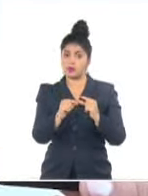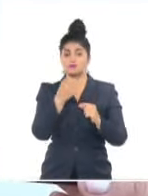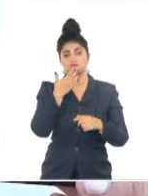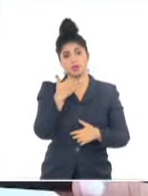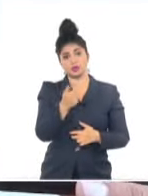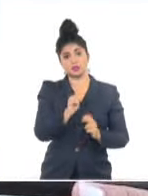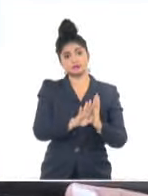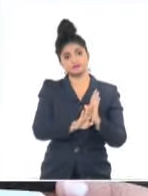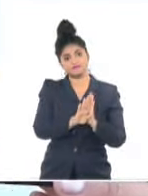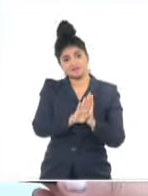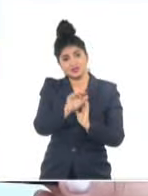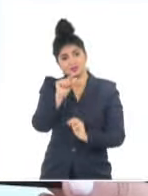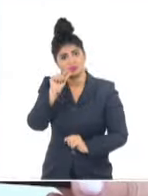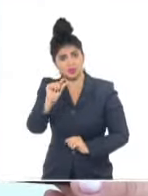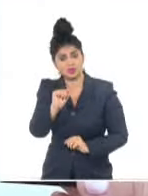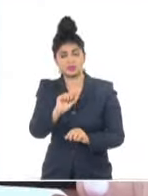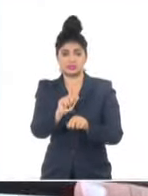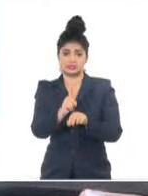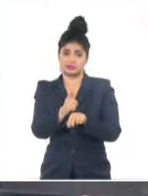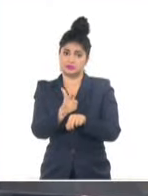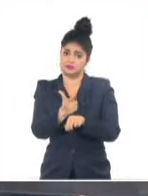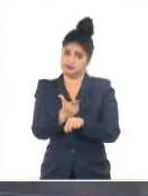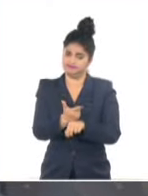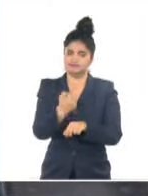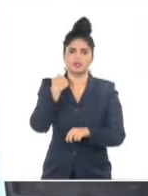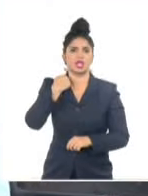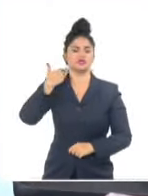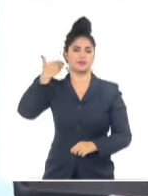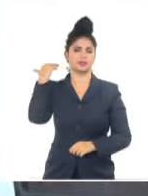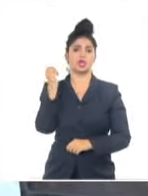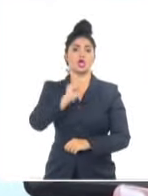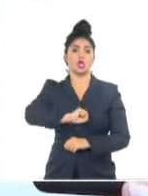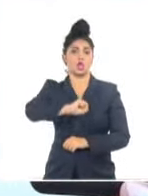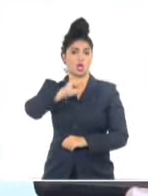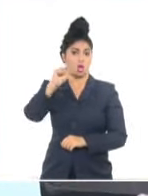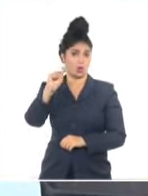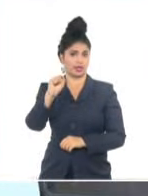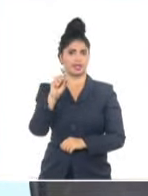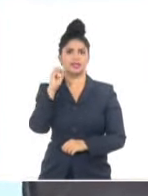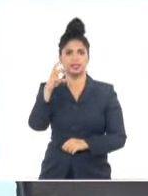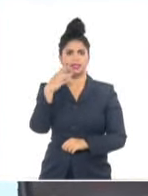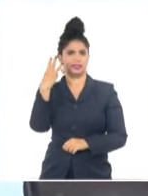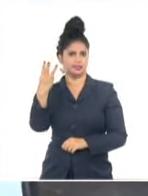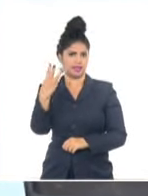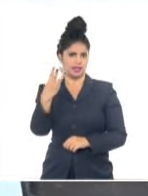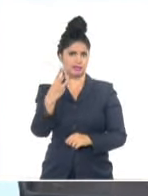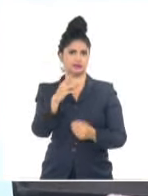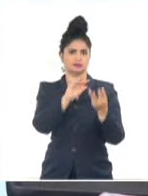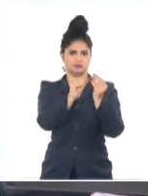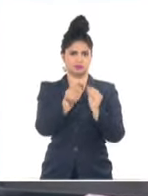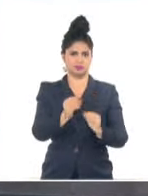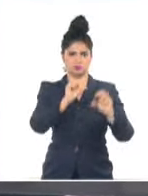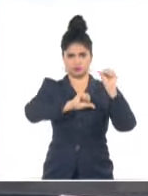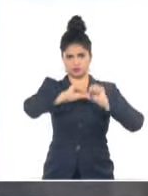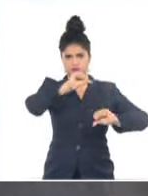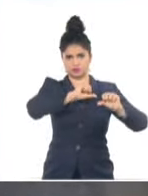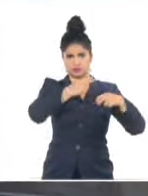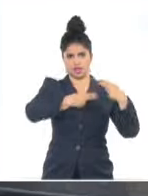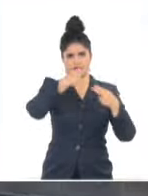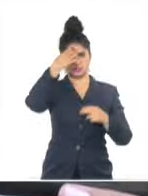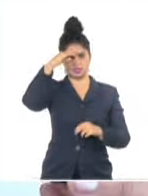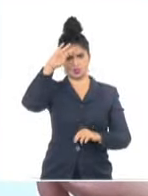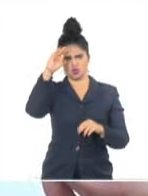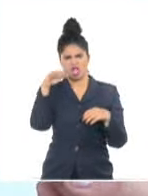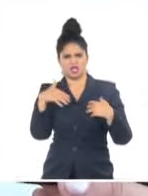2023 logramos en el mercado nacional tres sustituciones de importaciones. Y es el caso de la cera de abeja con